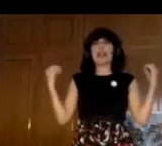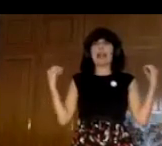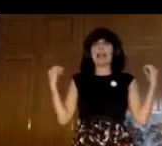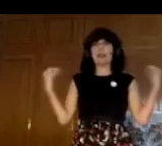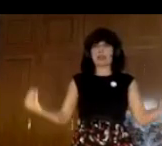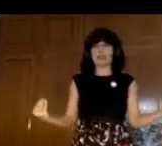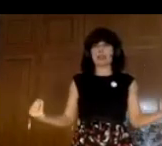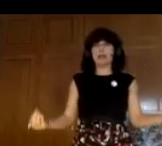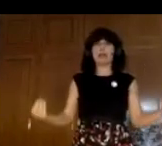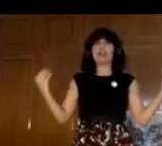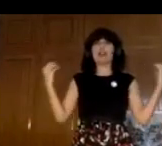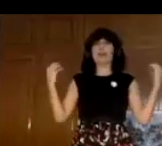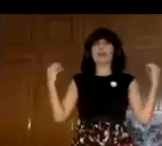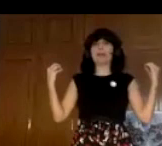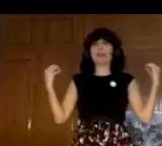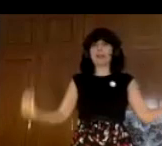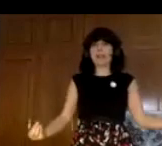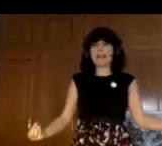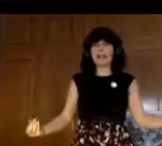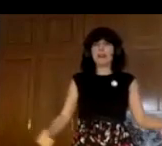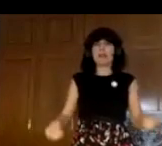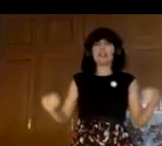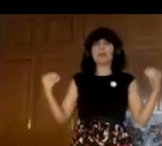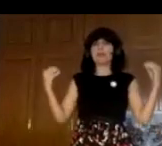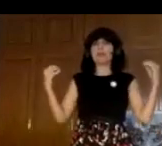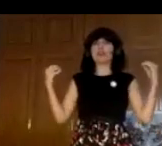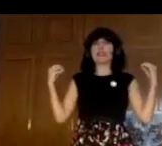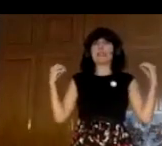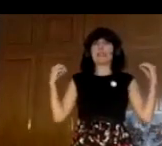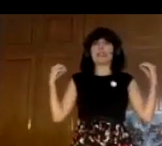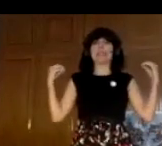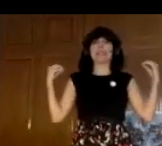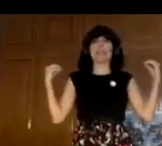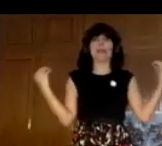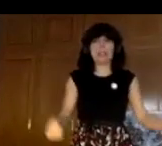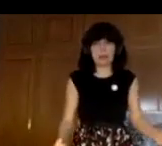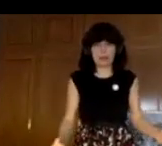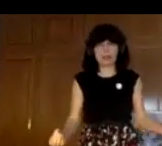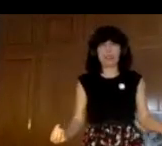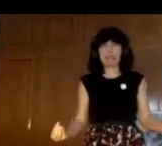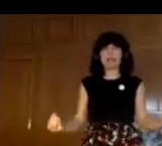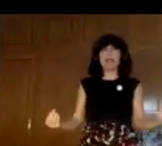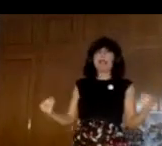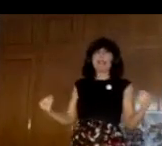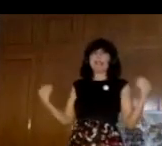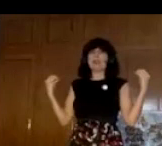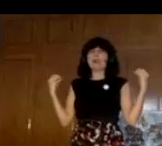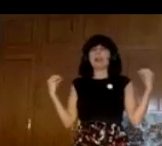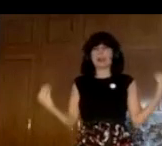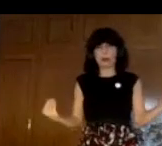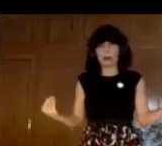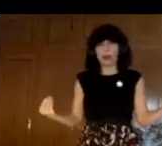llevan a ningún sitio. Por eso compartimos la mierda, por eso ponemos tweets de gente que es asquerosa en nuestro timeline y es